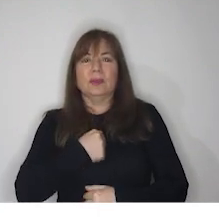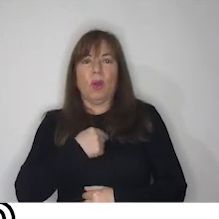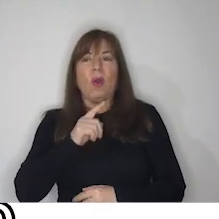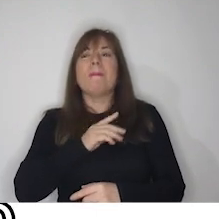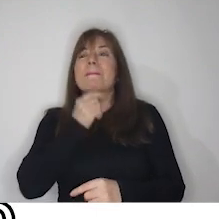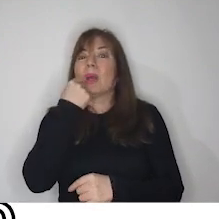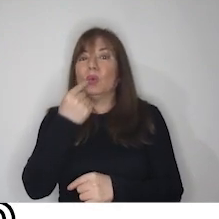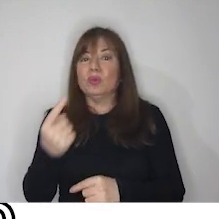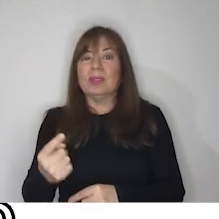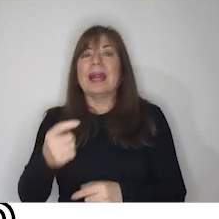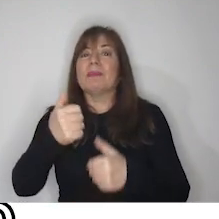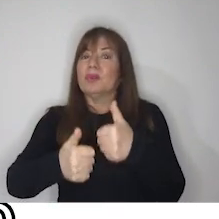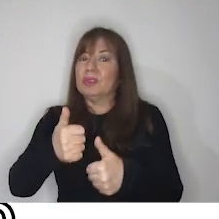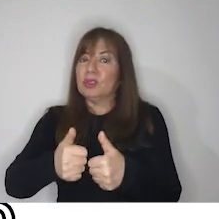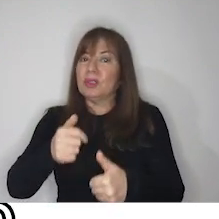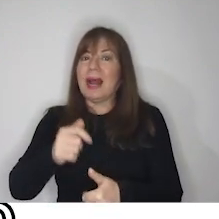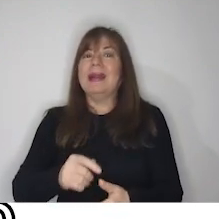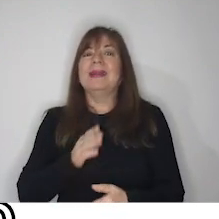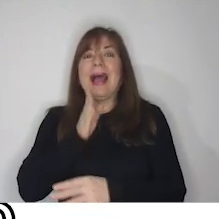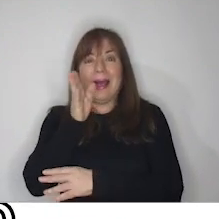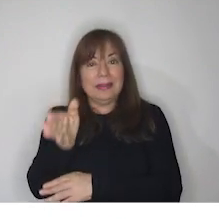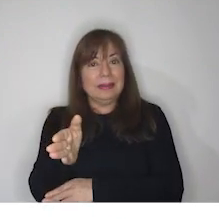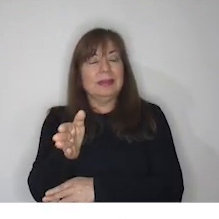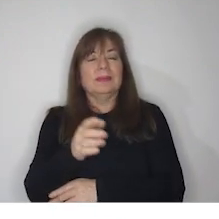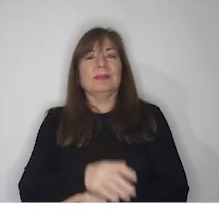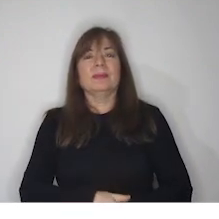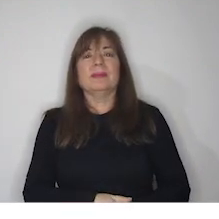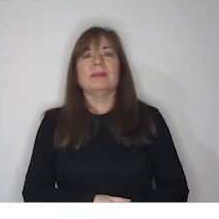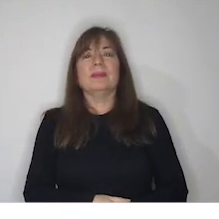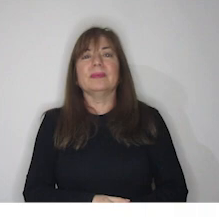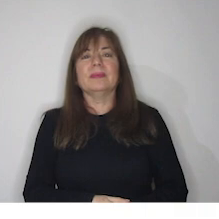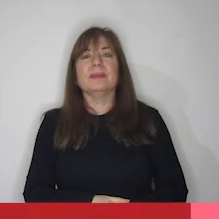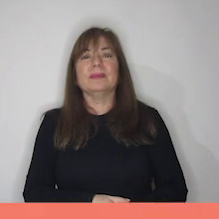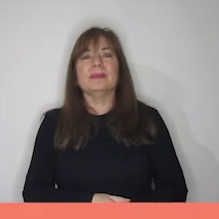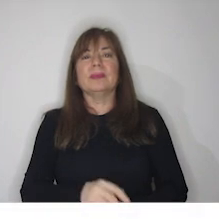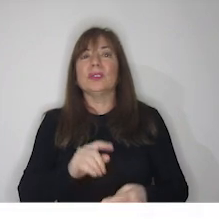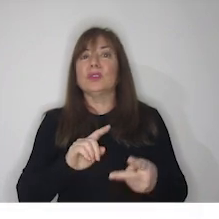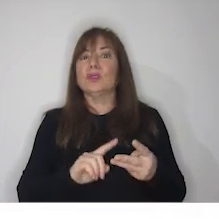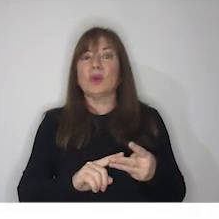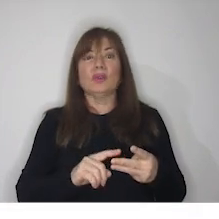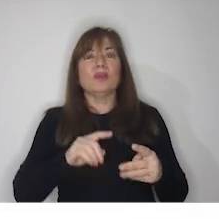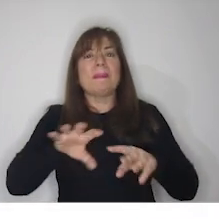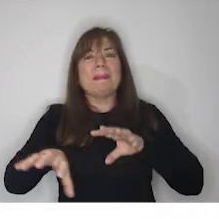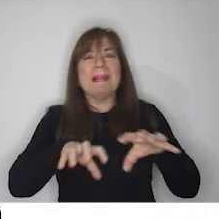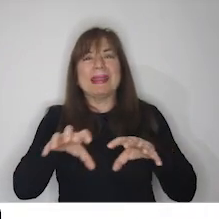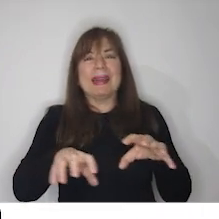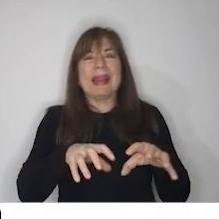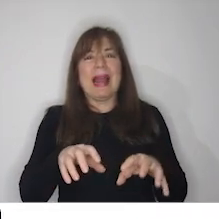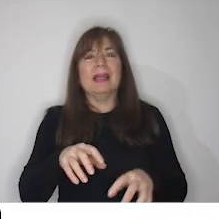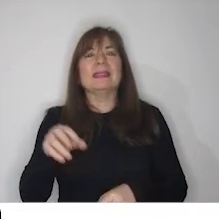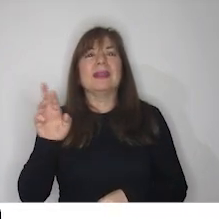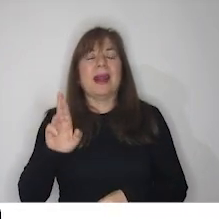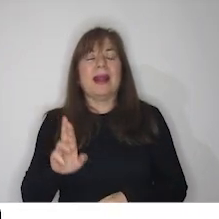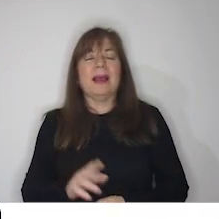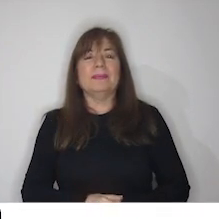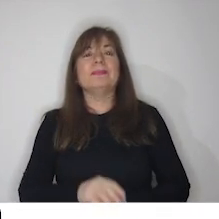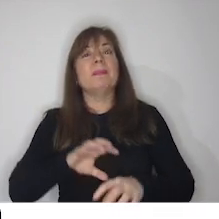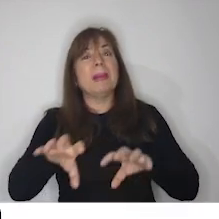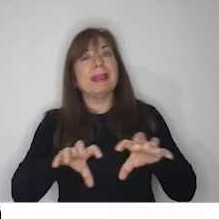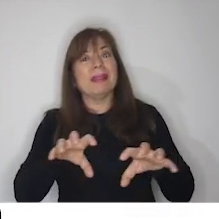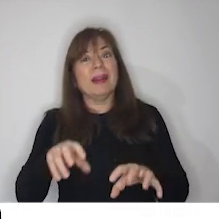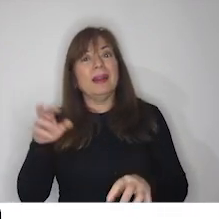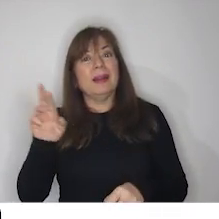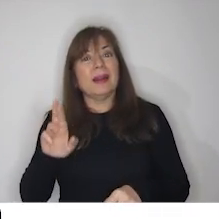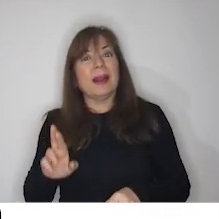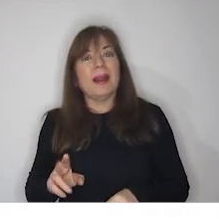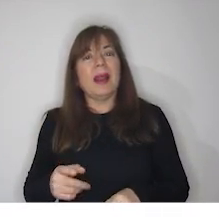Asegura tu salud y acude con tu matrona o ginecólogo, ginecóloga. 2. Materiales para la menstruación.